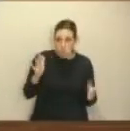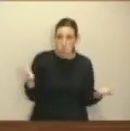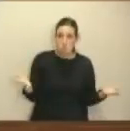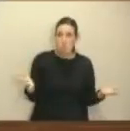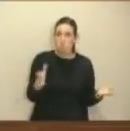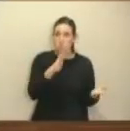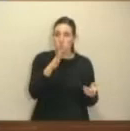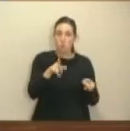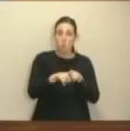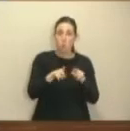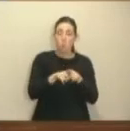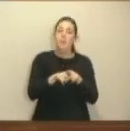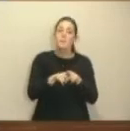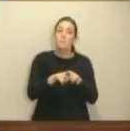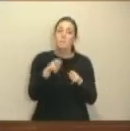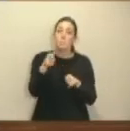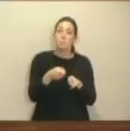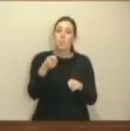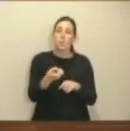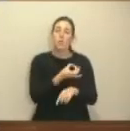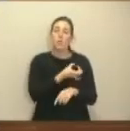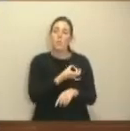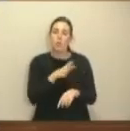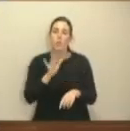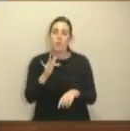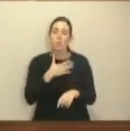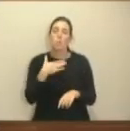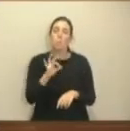destina a amortización de la deuda, efectivamente.